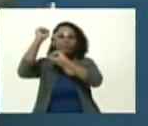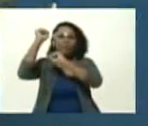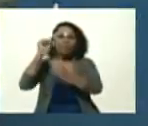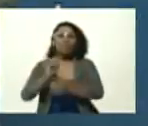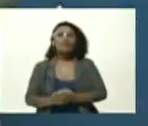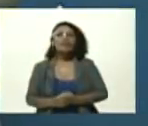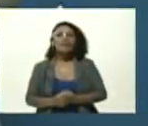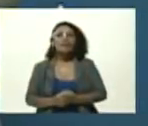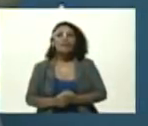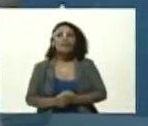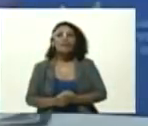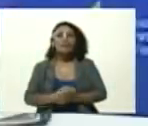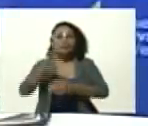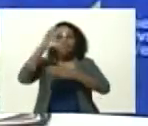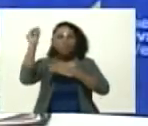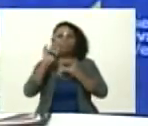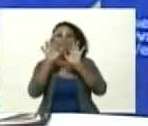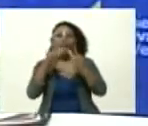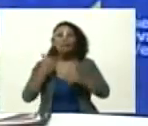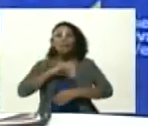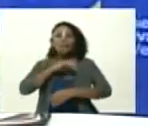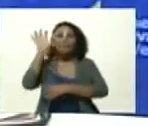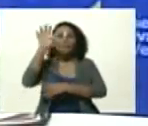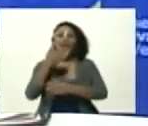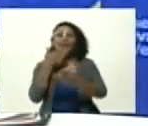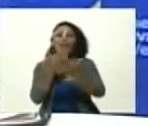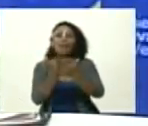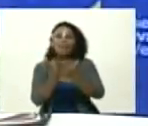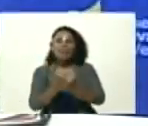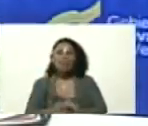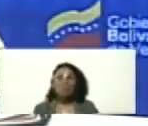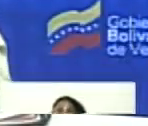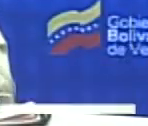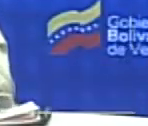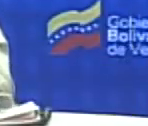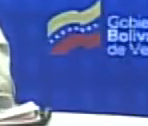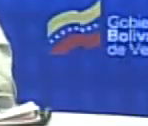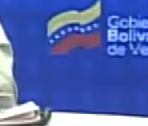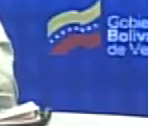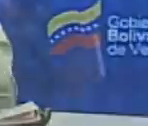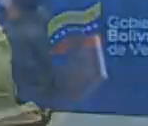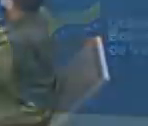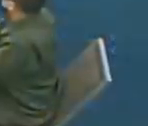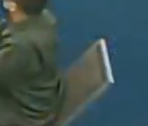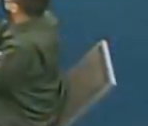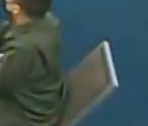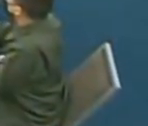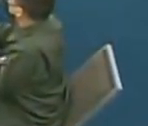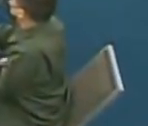Venceremos. Que Dios bendiga a nuestra patria. Muchas gracias. Hasta la próxima. Gracias.